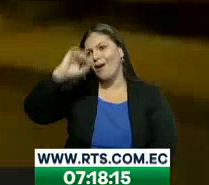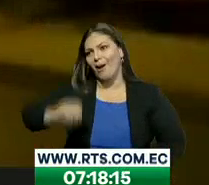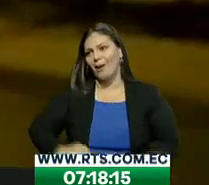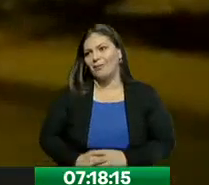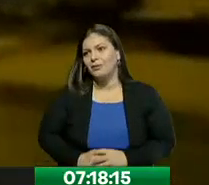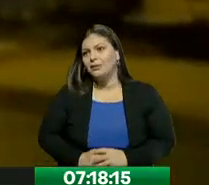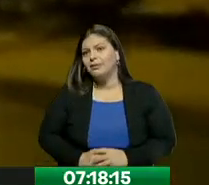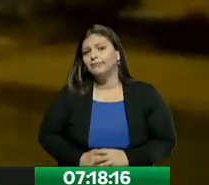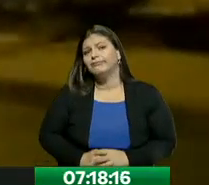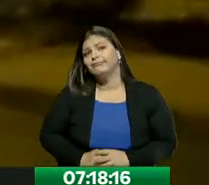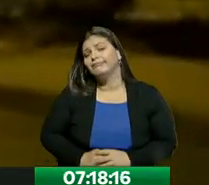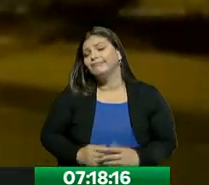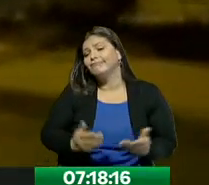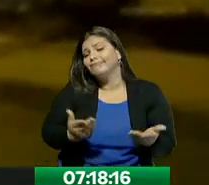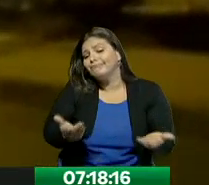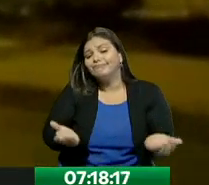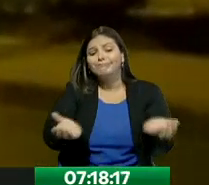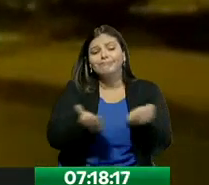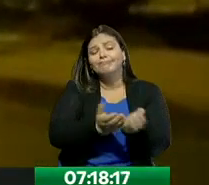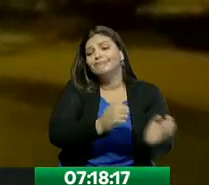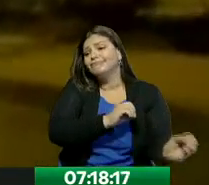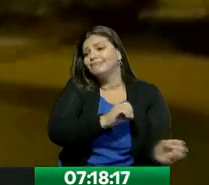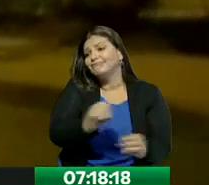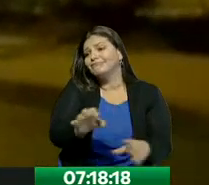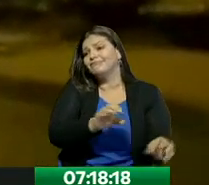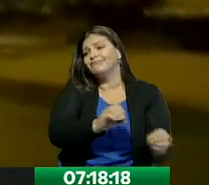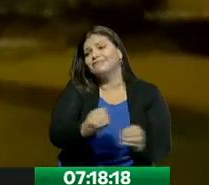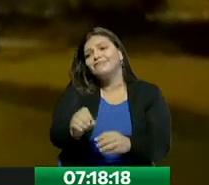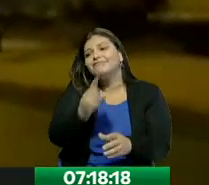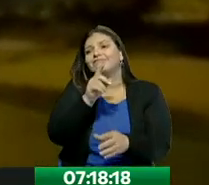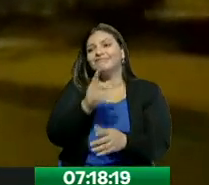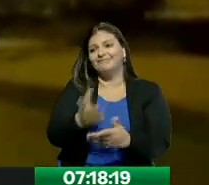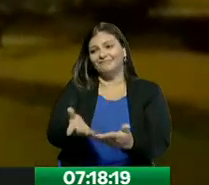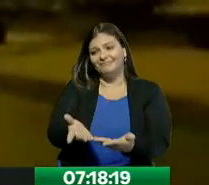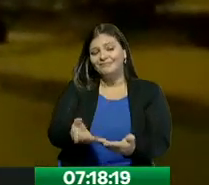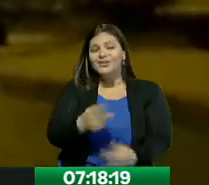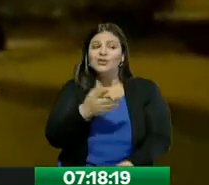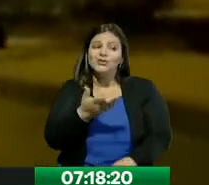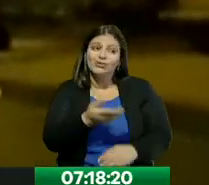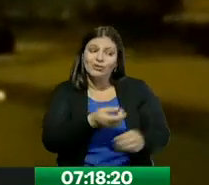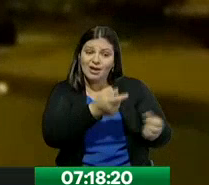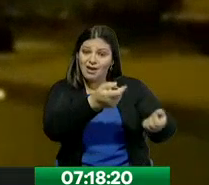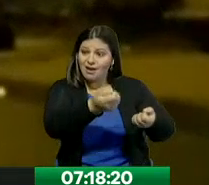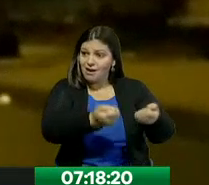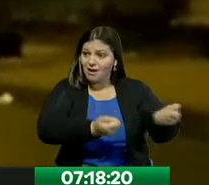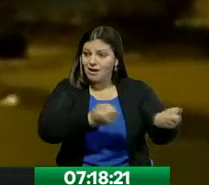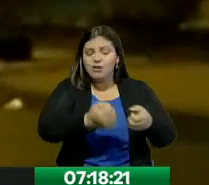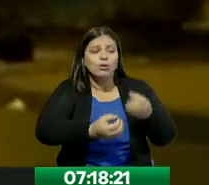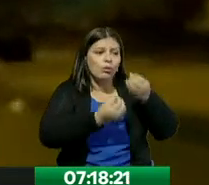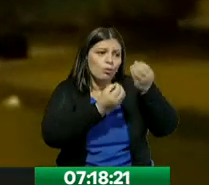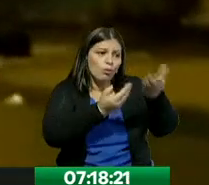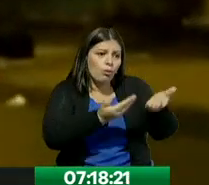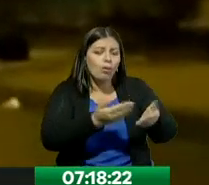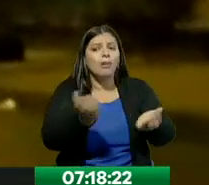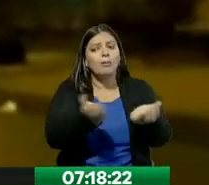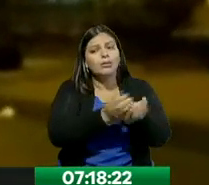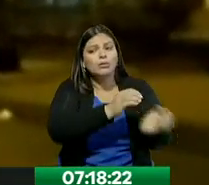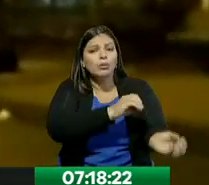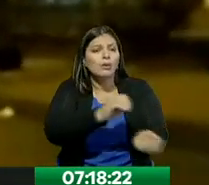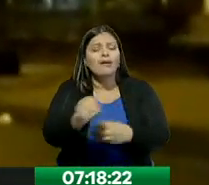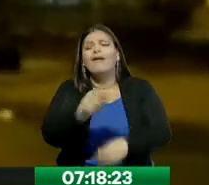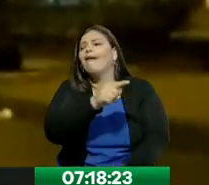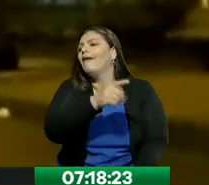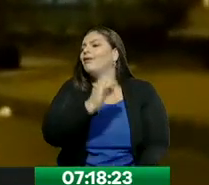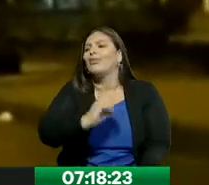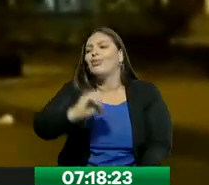conocimiento. Y entonces por eso fue mi ocurrimiento de decirle sí al señor chofer. O sea, porque es el señor que me hace los flats. Y si es de